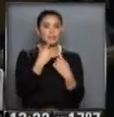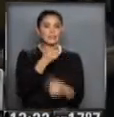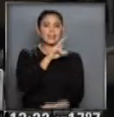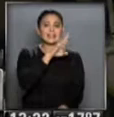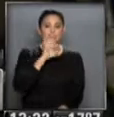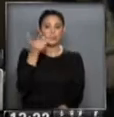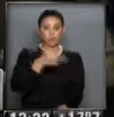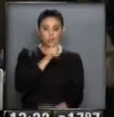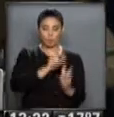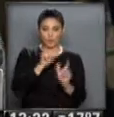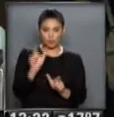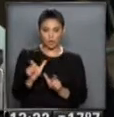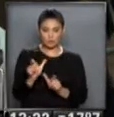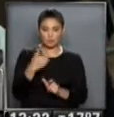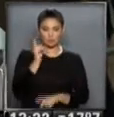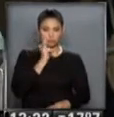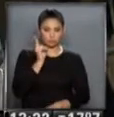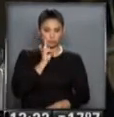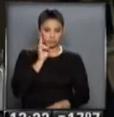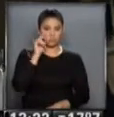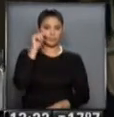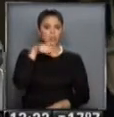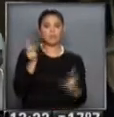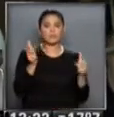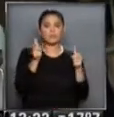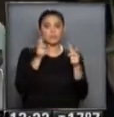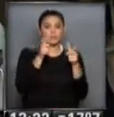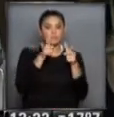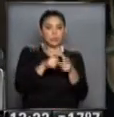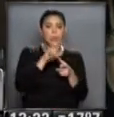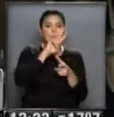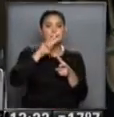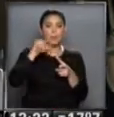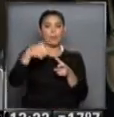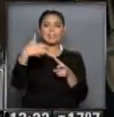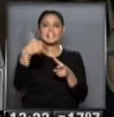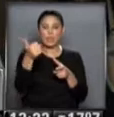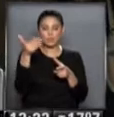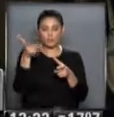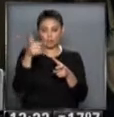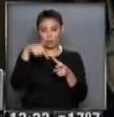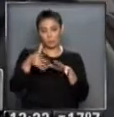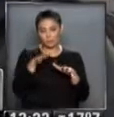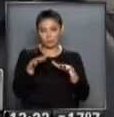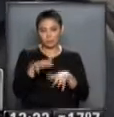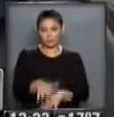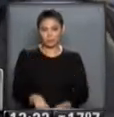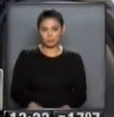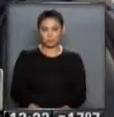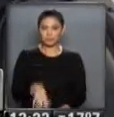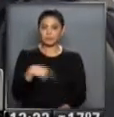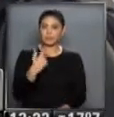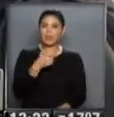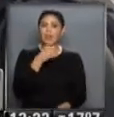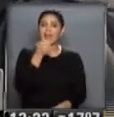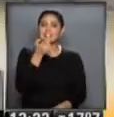de las personas eran fumadores y esto ha disminuido al 22,6% aproximadamente. Estamos